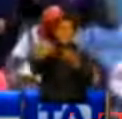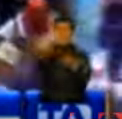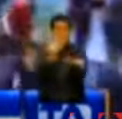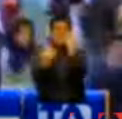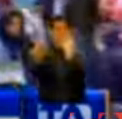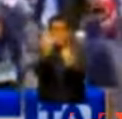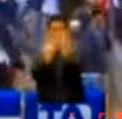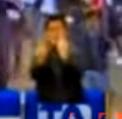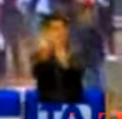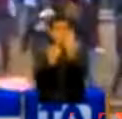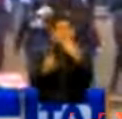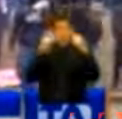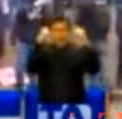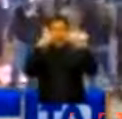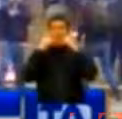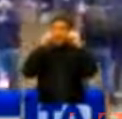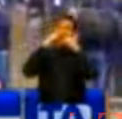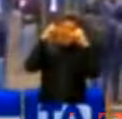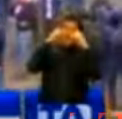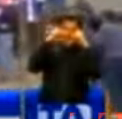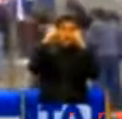compañeros.